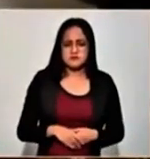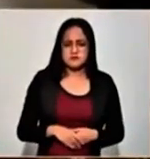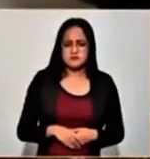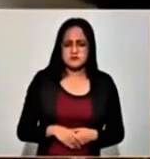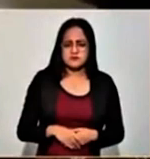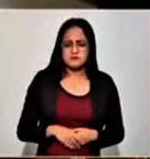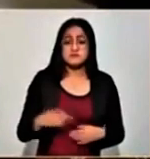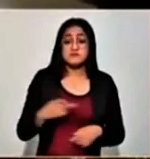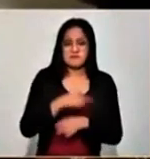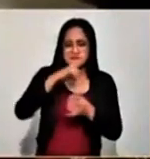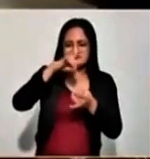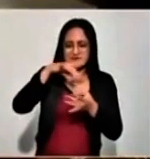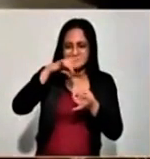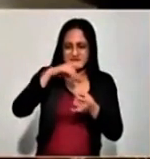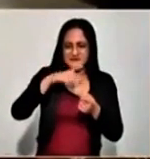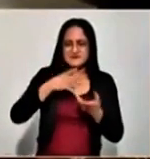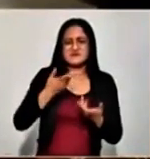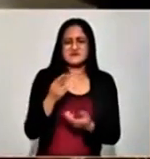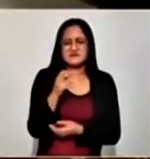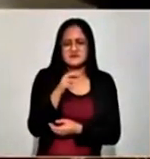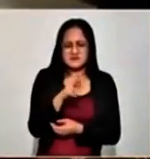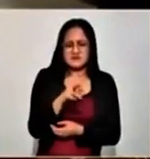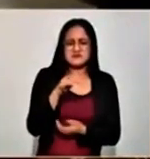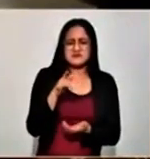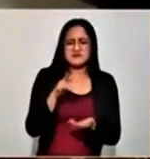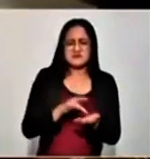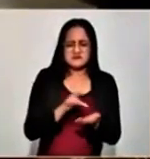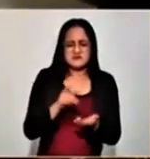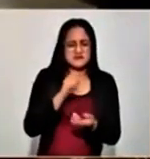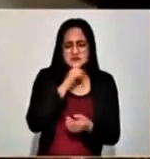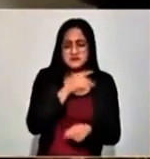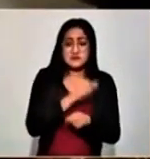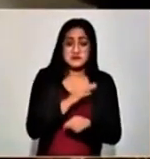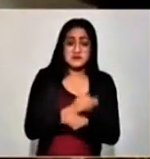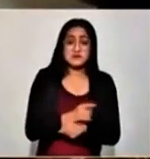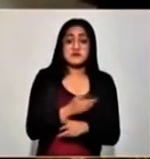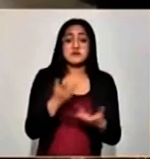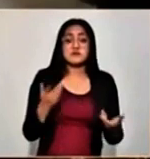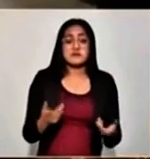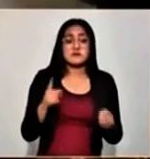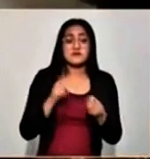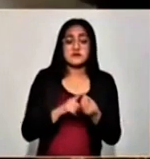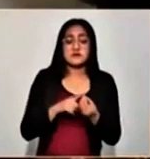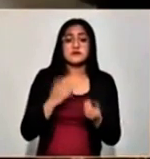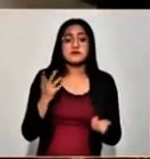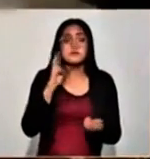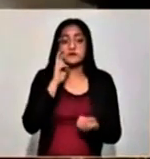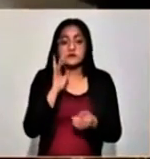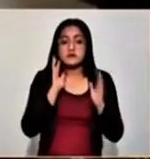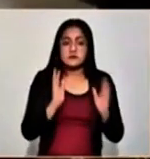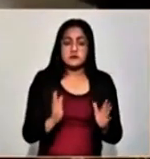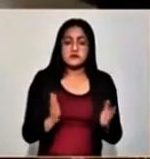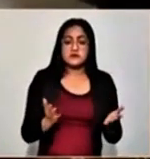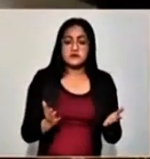Es un servicio privado de transporte que encontraron la manera